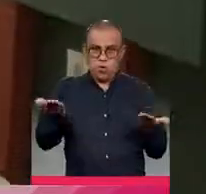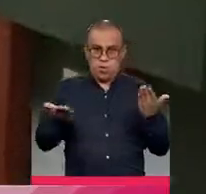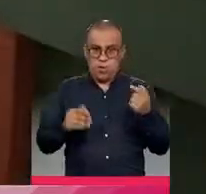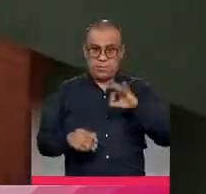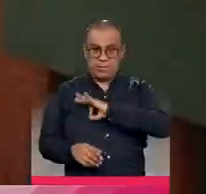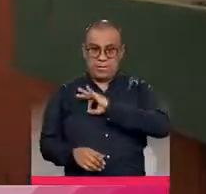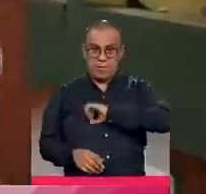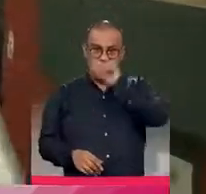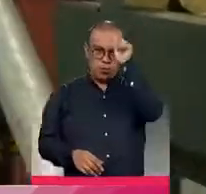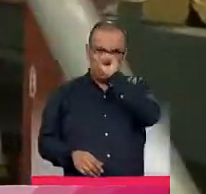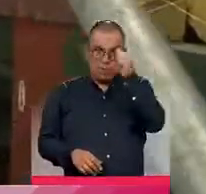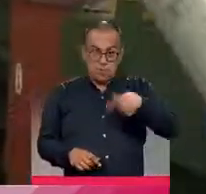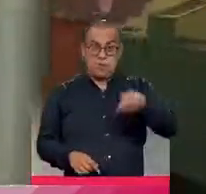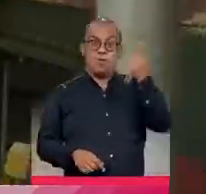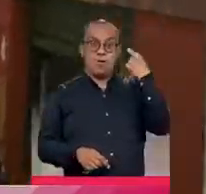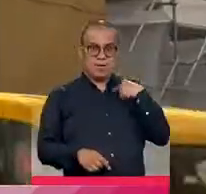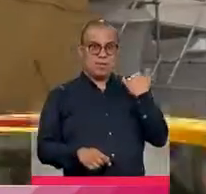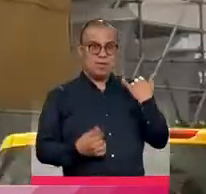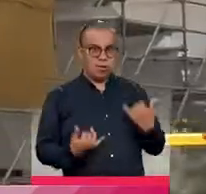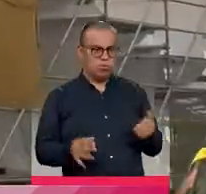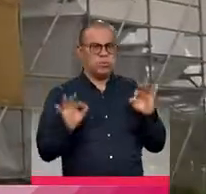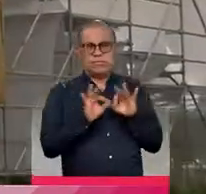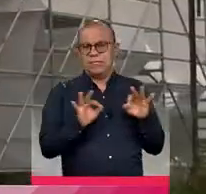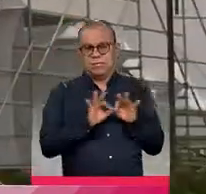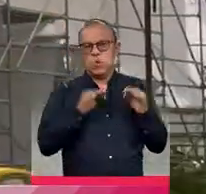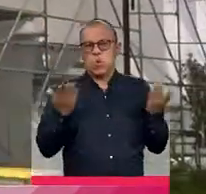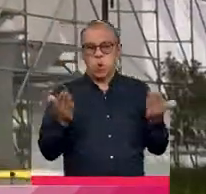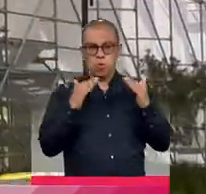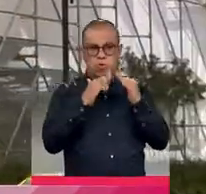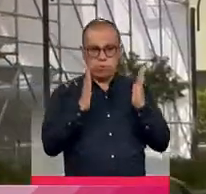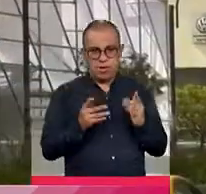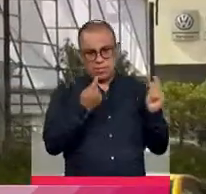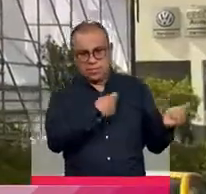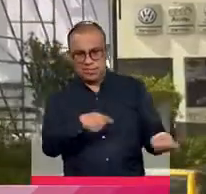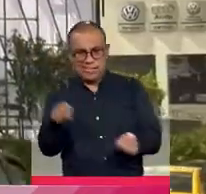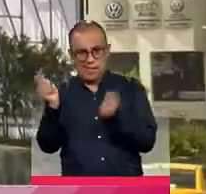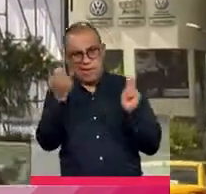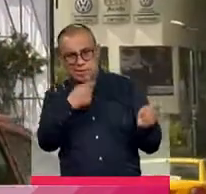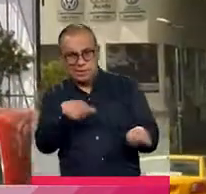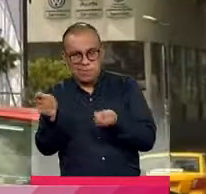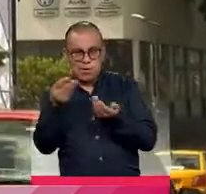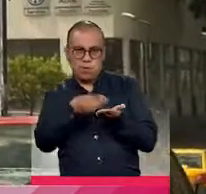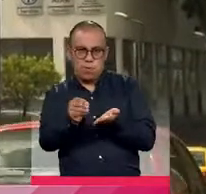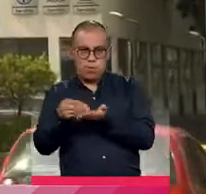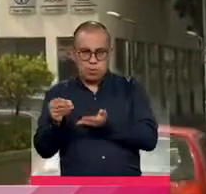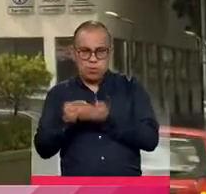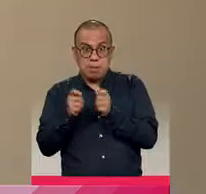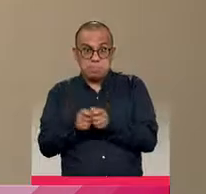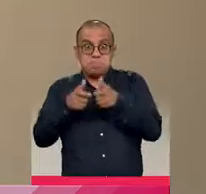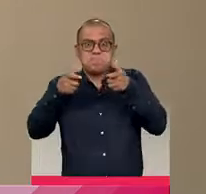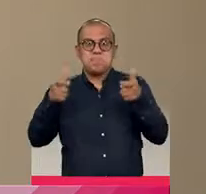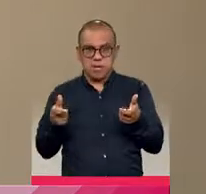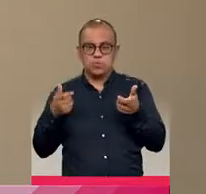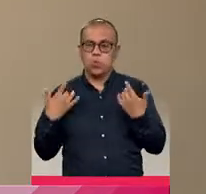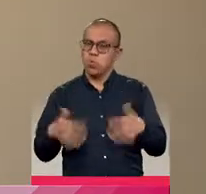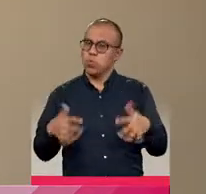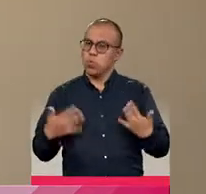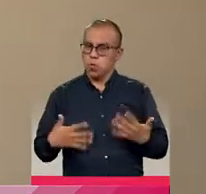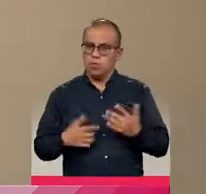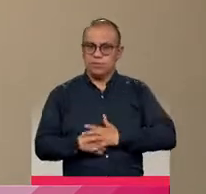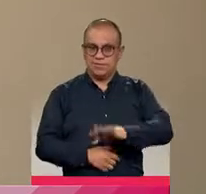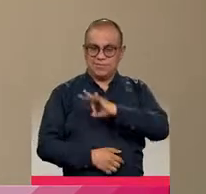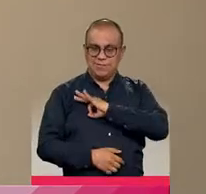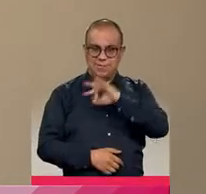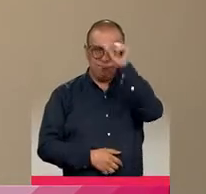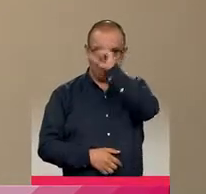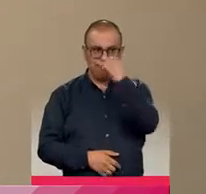de semana anterior, en la que los restaurantes solo podían operar a través de domicilio o compra para llevar, incrementaron. Vemos cómo durante este